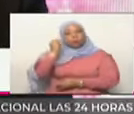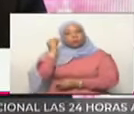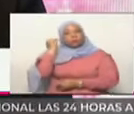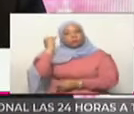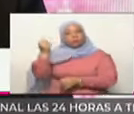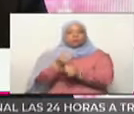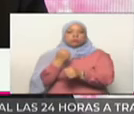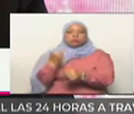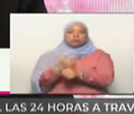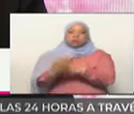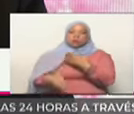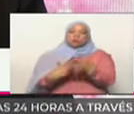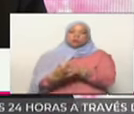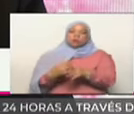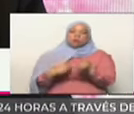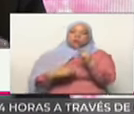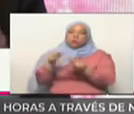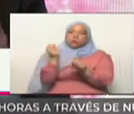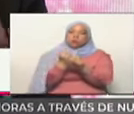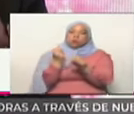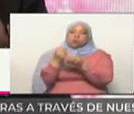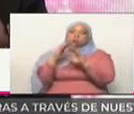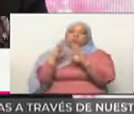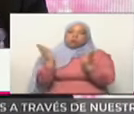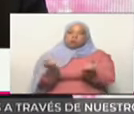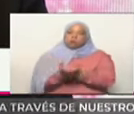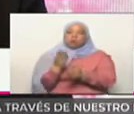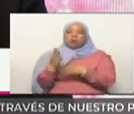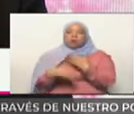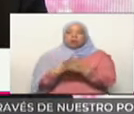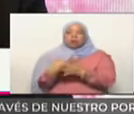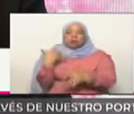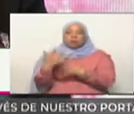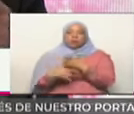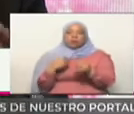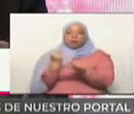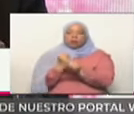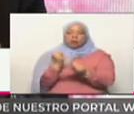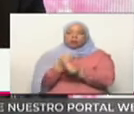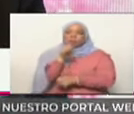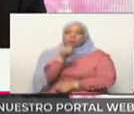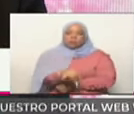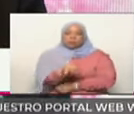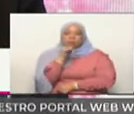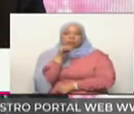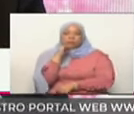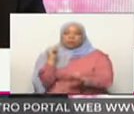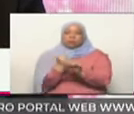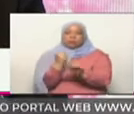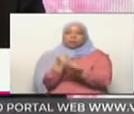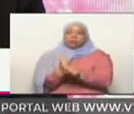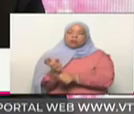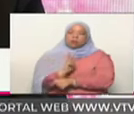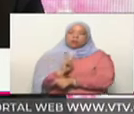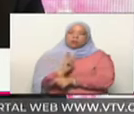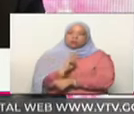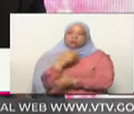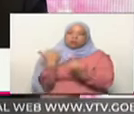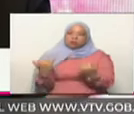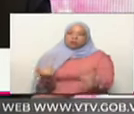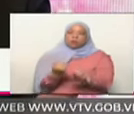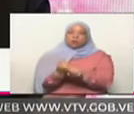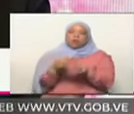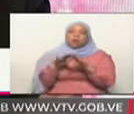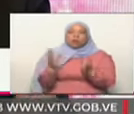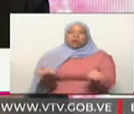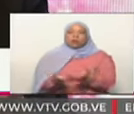dijo, vamos a la construcción de un mundo pluripolar. Pluripolar porque debe ser precisamente más que